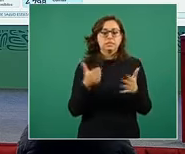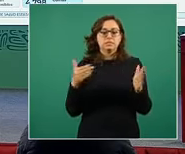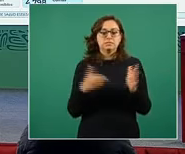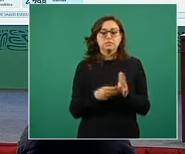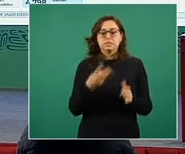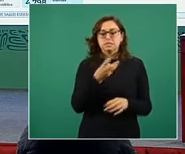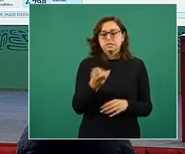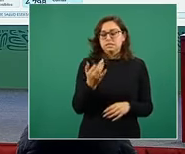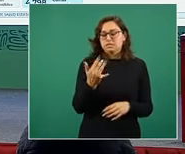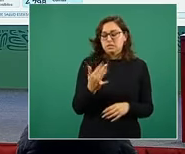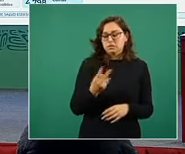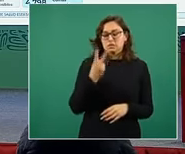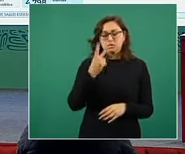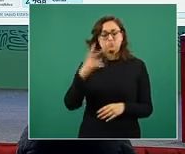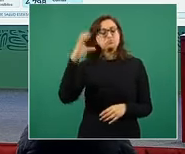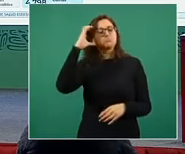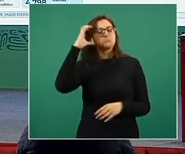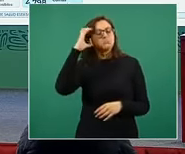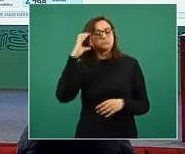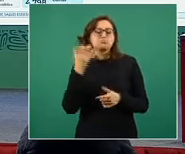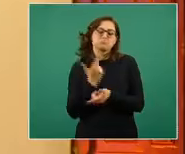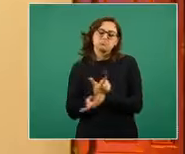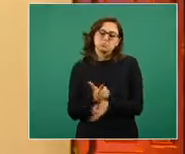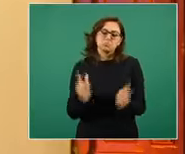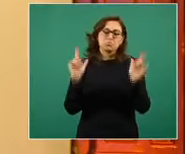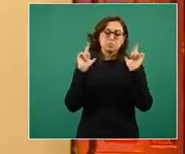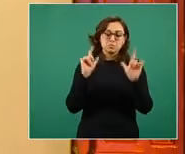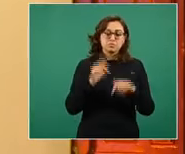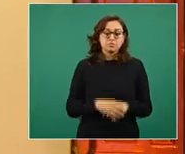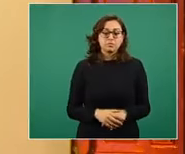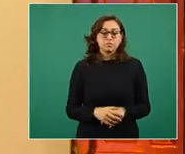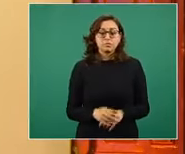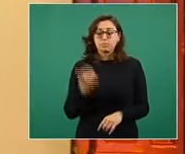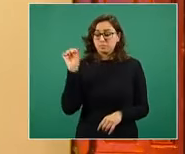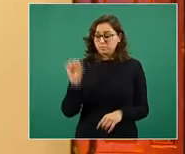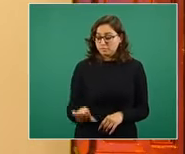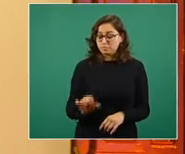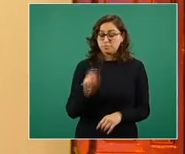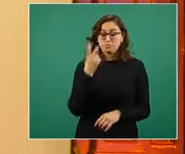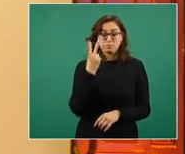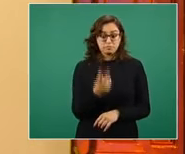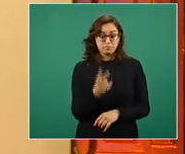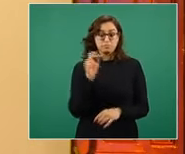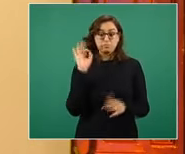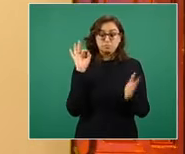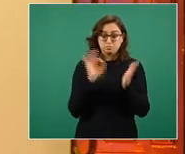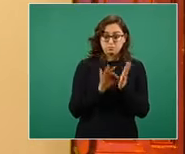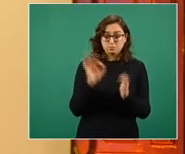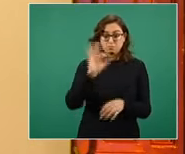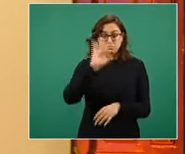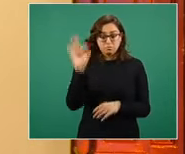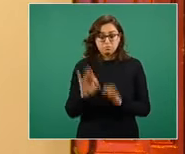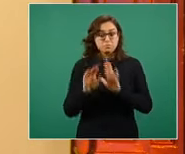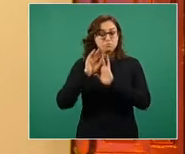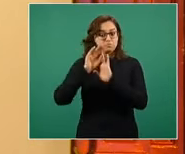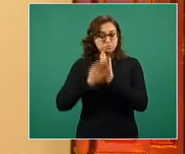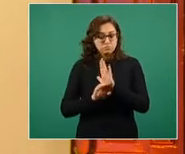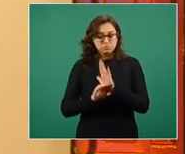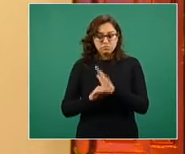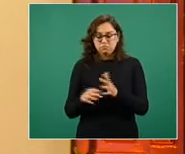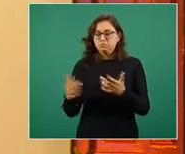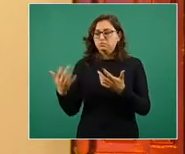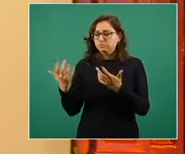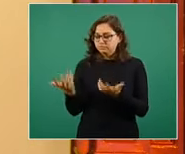6.352, y también entonces para el día de hoy tenemos una disminución de 2 puntos porcentuales en lo que son camas con